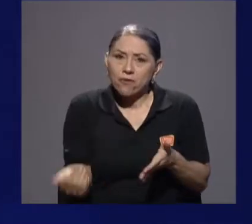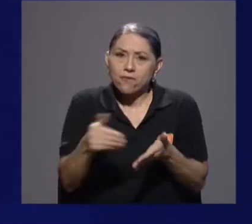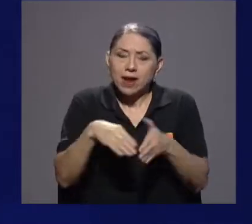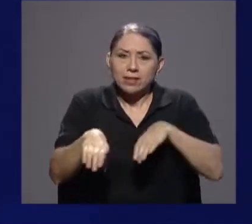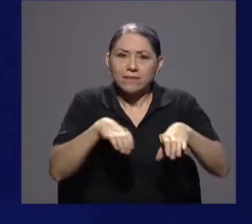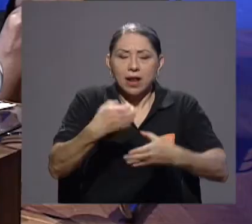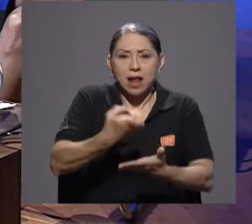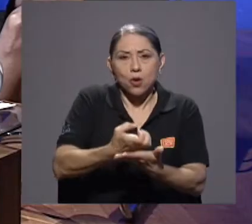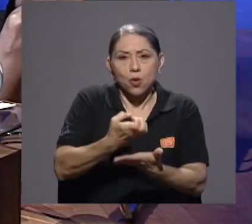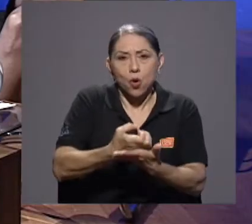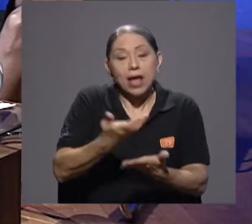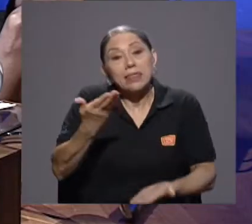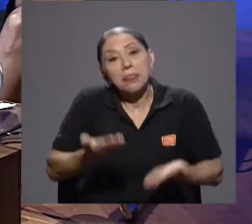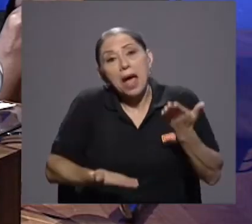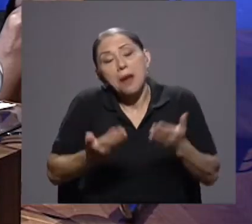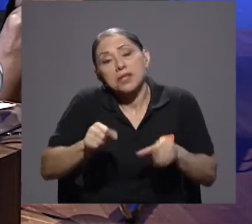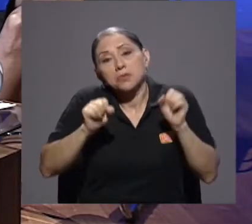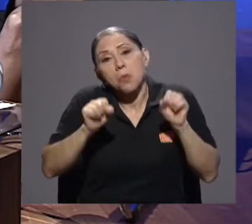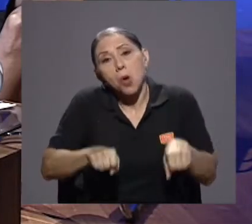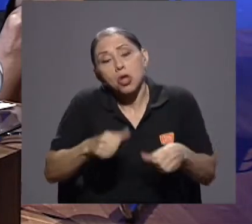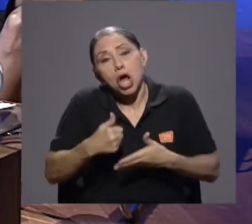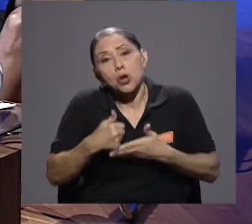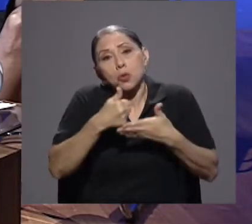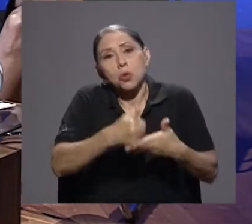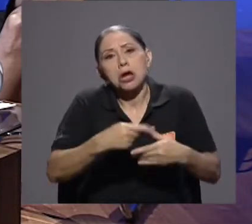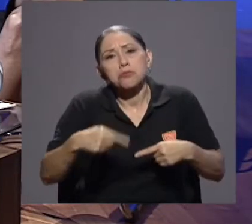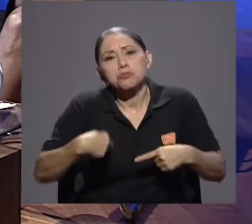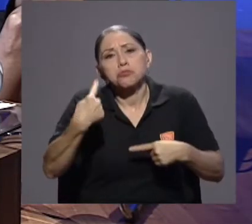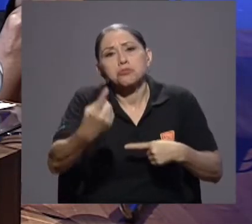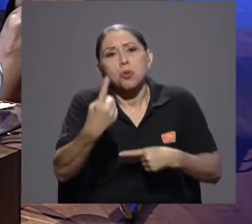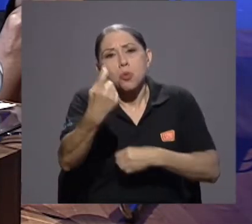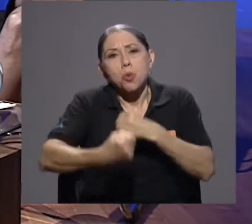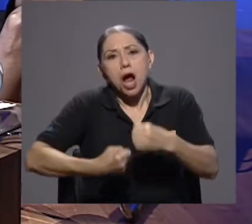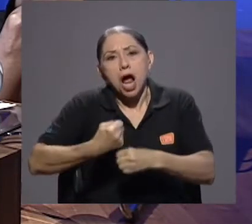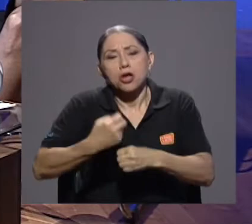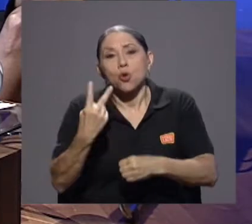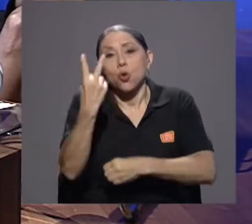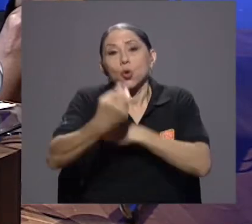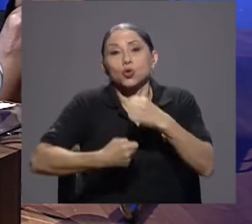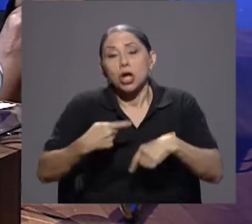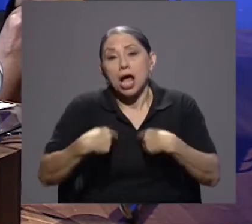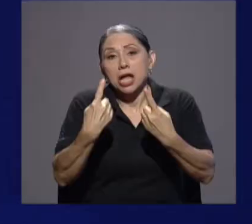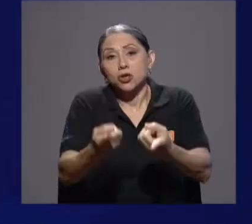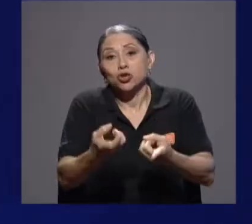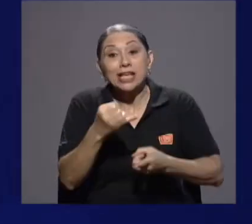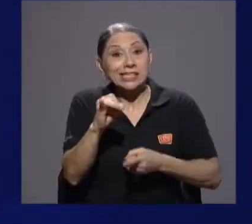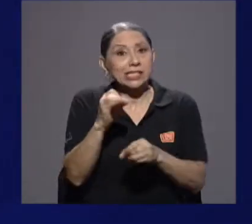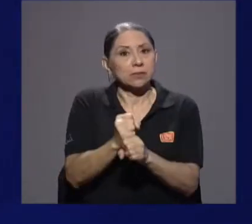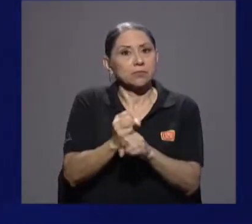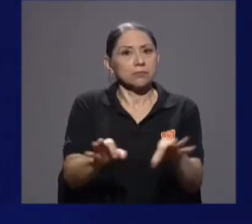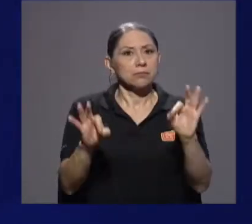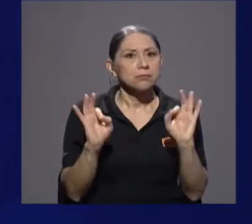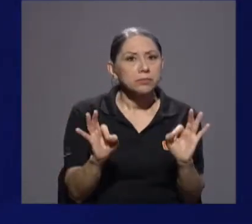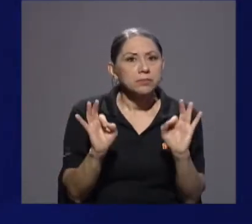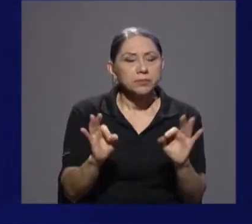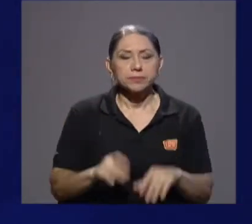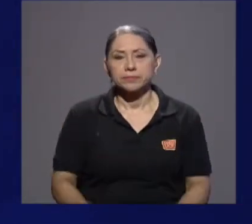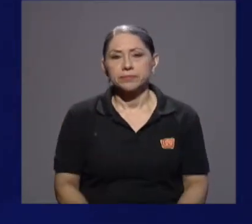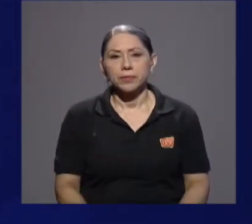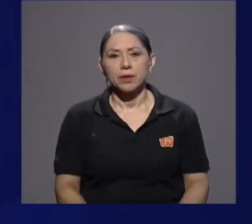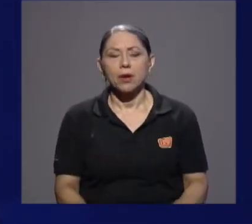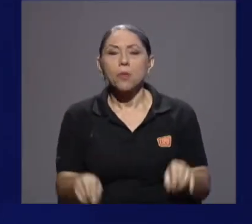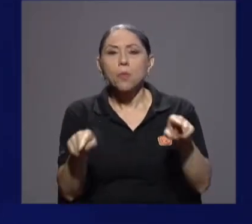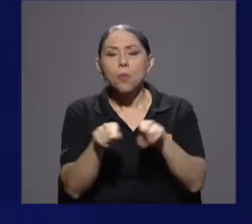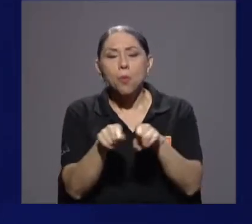servir en un segundo paso dentro de 1 año, 2 años, si se hacen bien las cosas, ¿verdad? Por otro